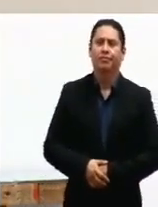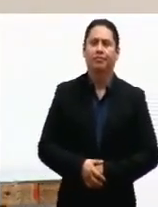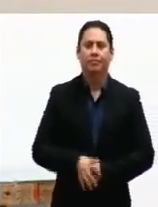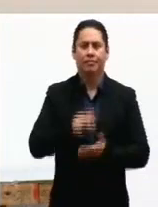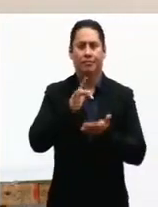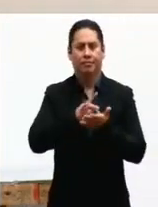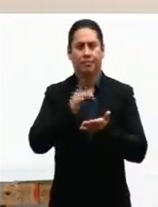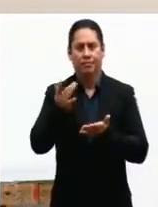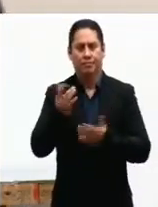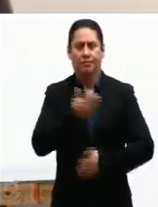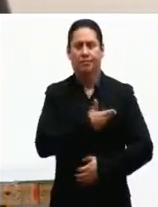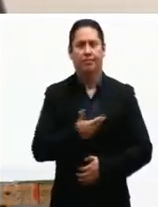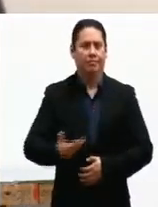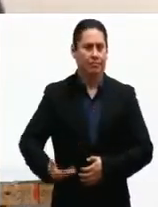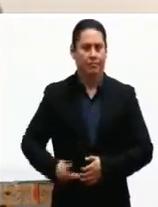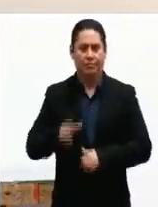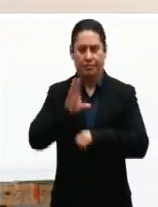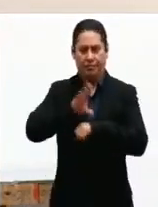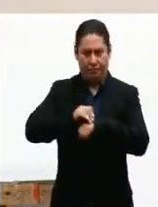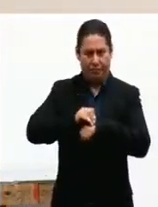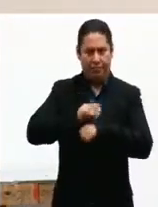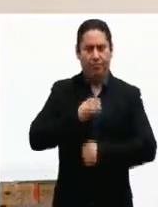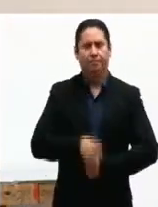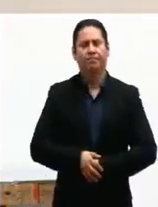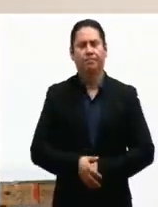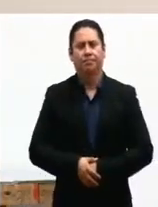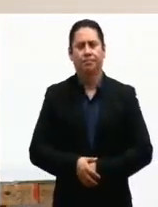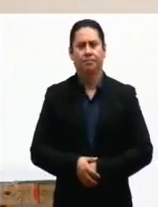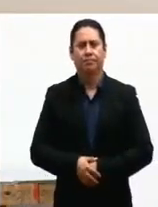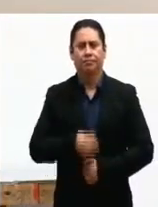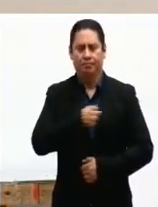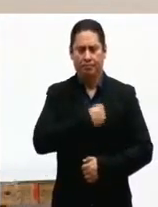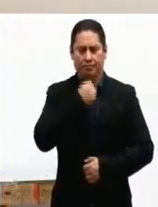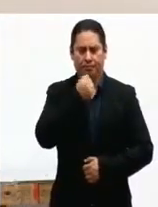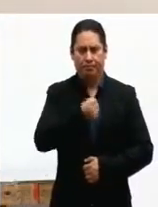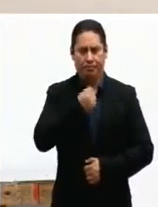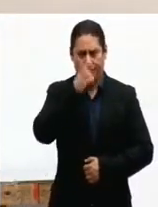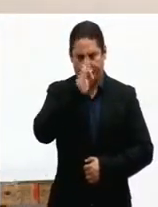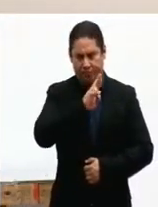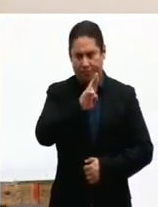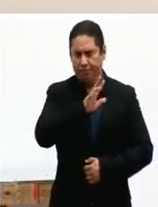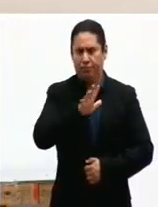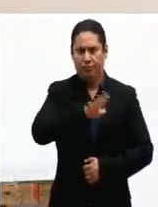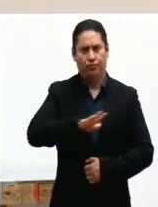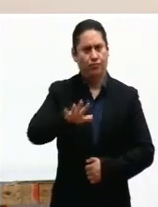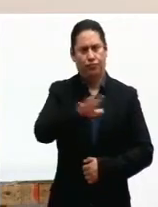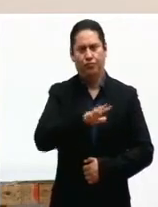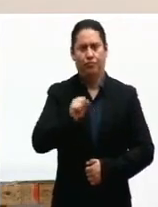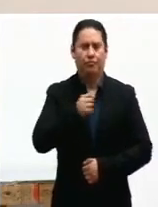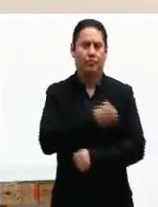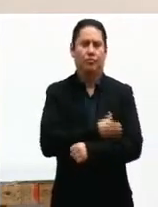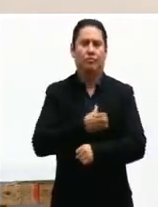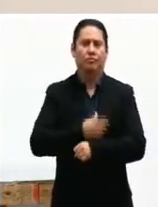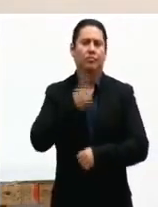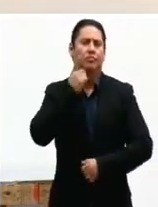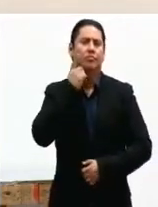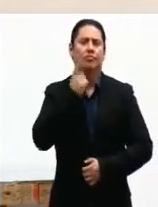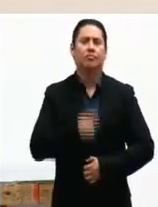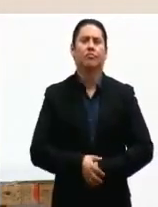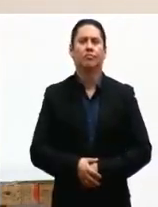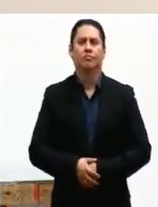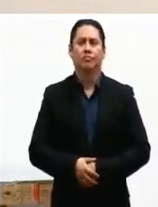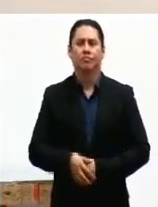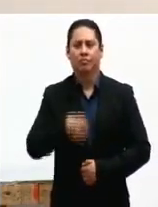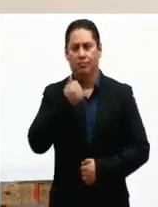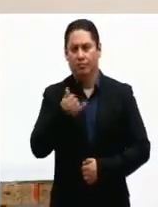Muchas gracias, presidente. Con el permiso de la presidencia, saludo de manera muy respetuosa a mis compañeras y compañeros legisladores y